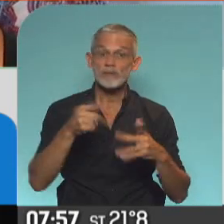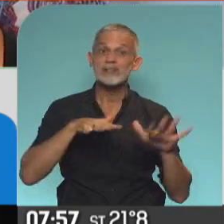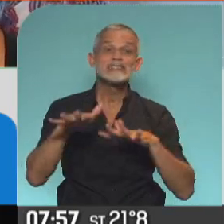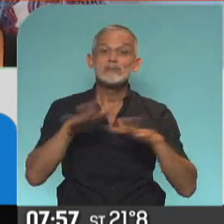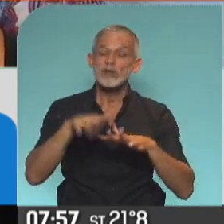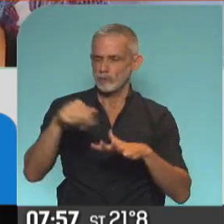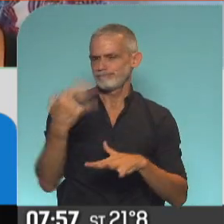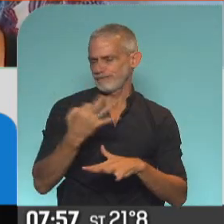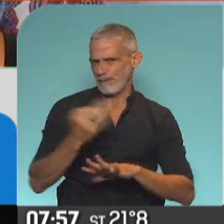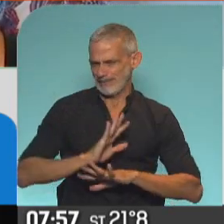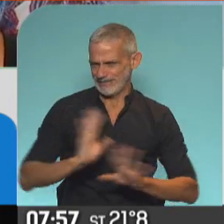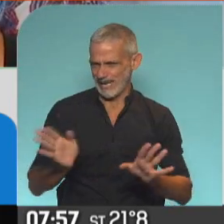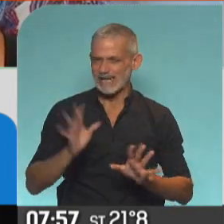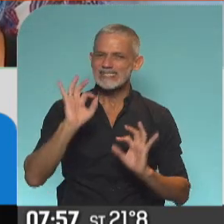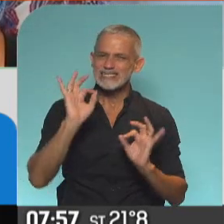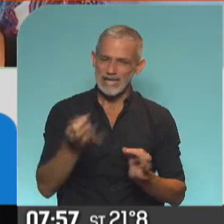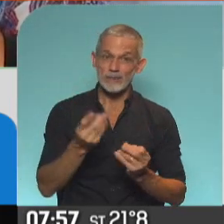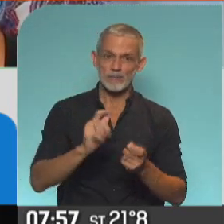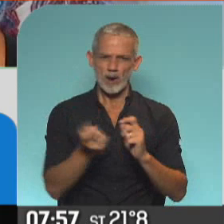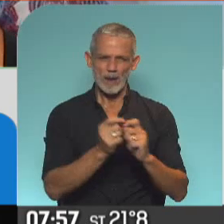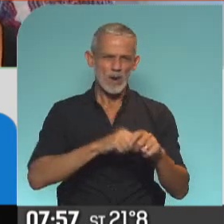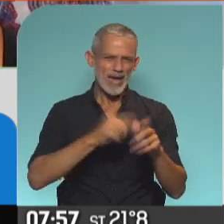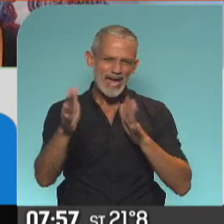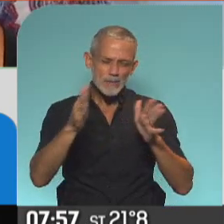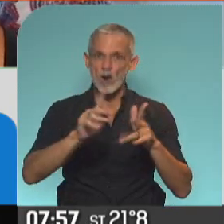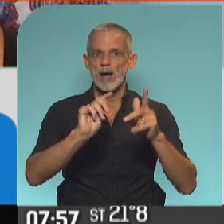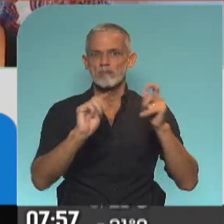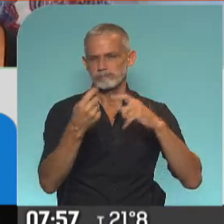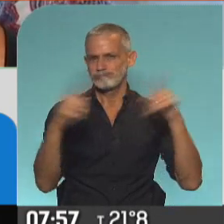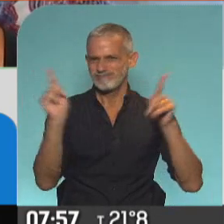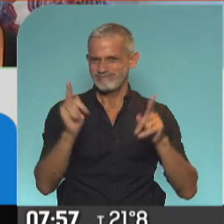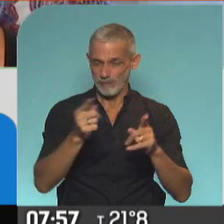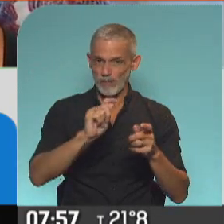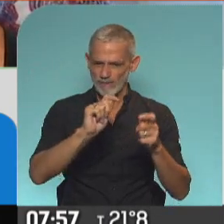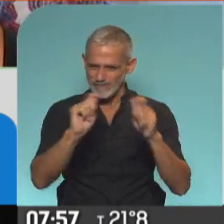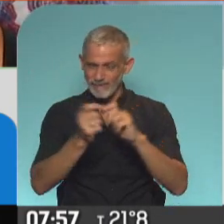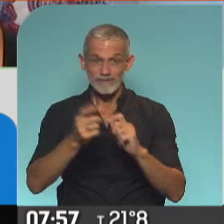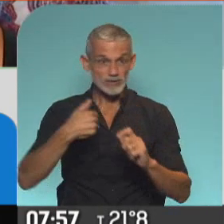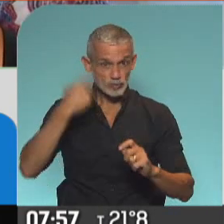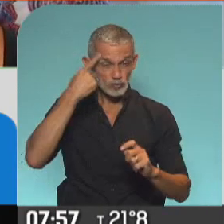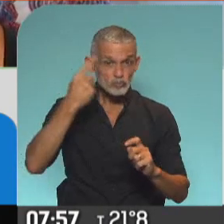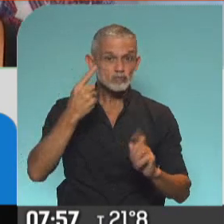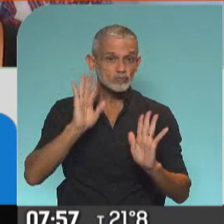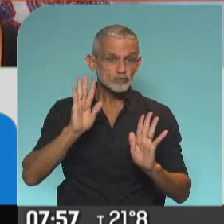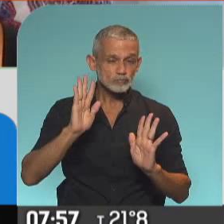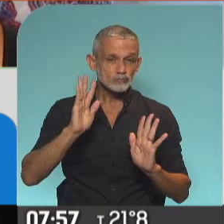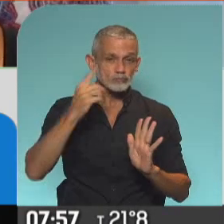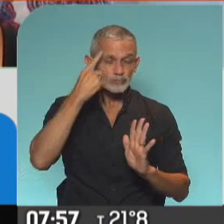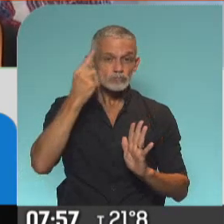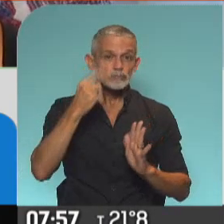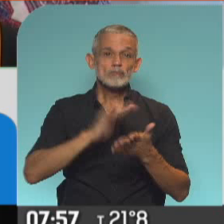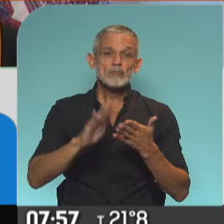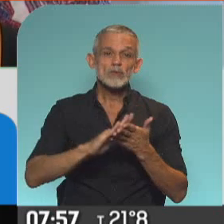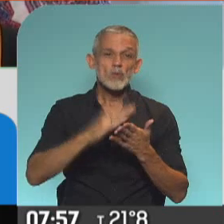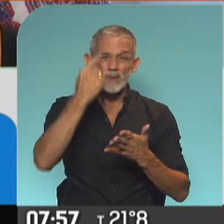particular, estamos en un cambio de época y tengo toda la expectativa de que esta